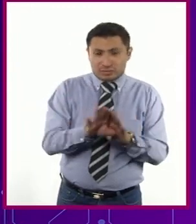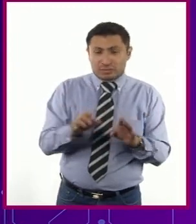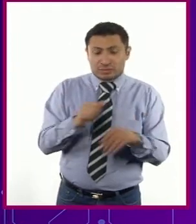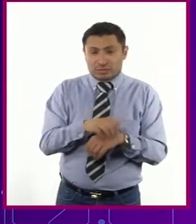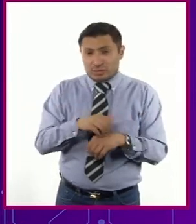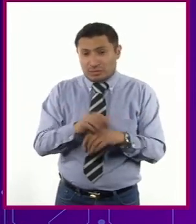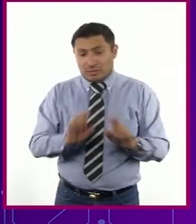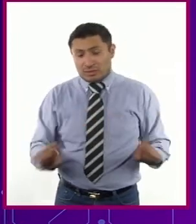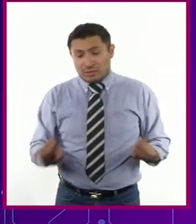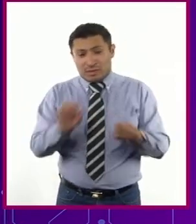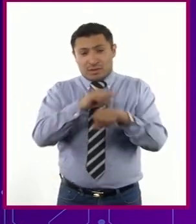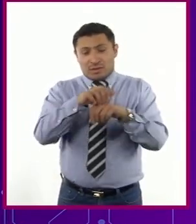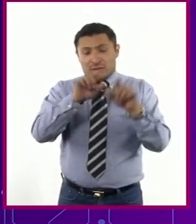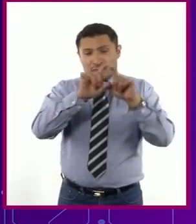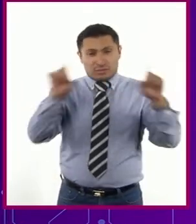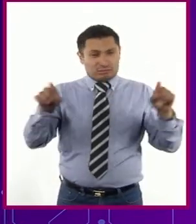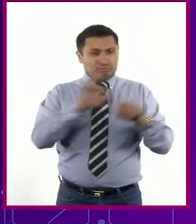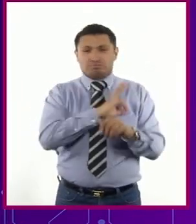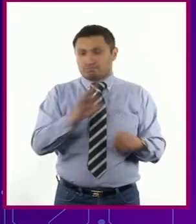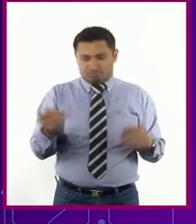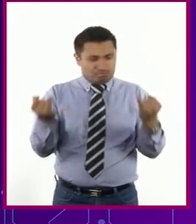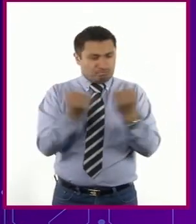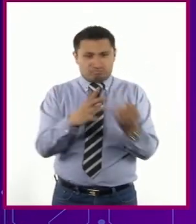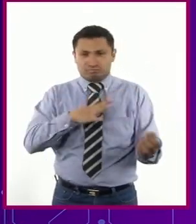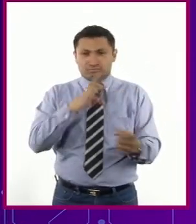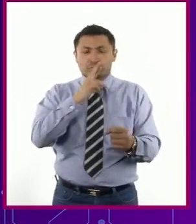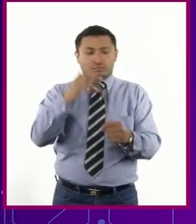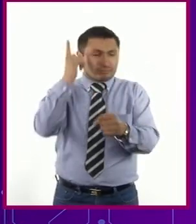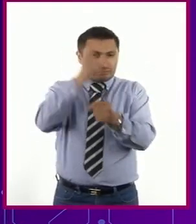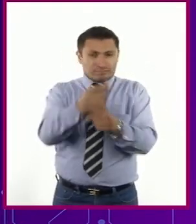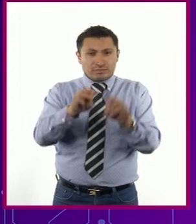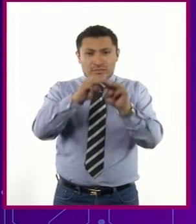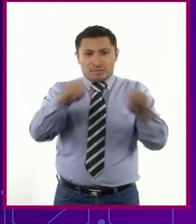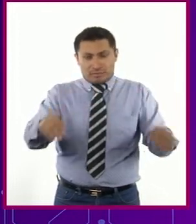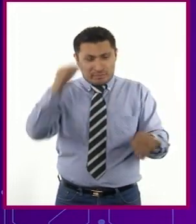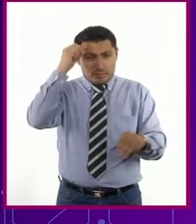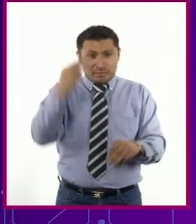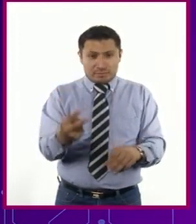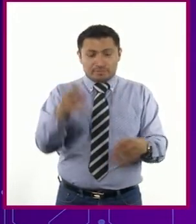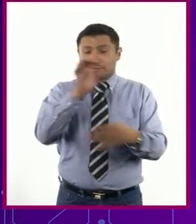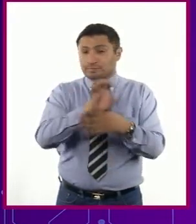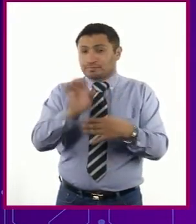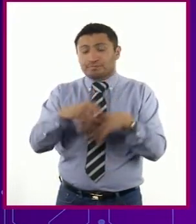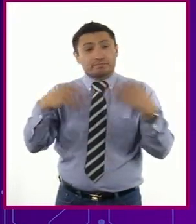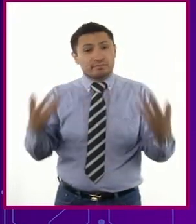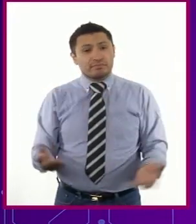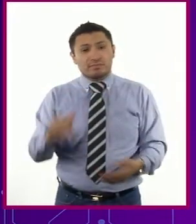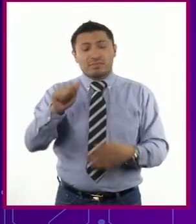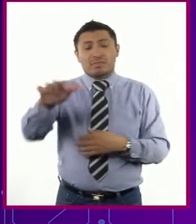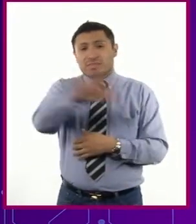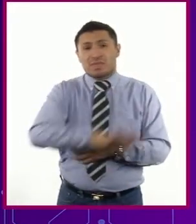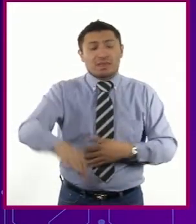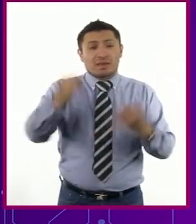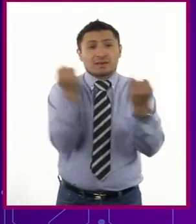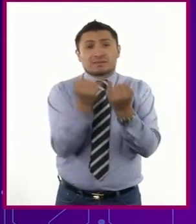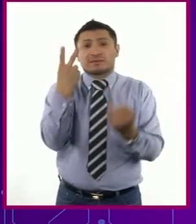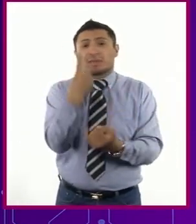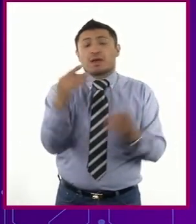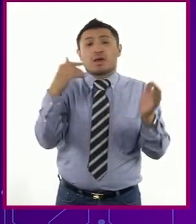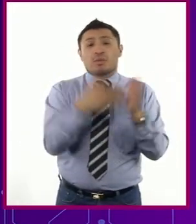numerador como en el denominador y se tiene el resultado en metros cuadrados. Por lo tanto, el área es igual a